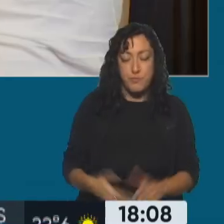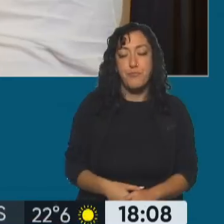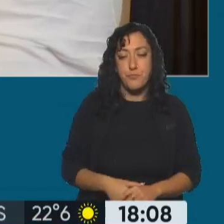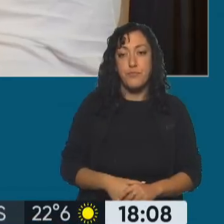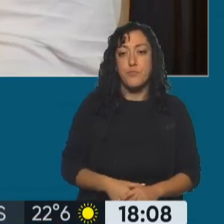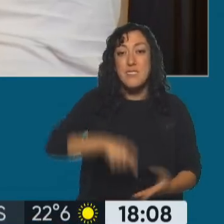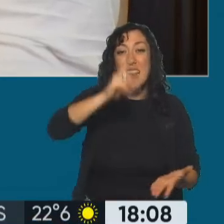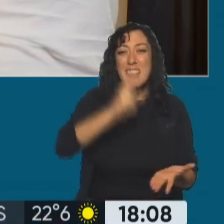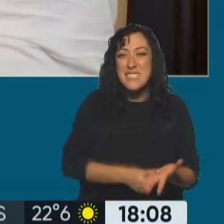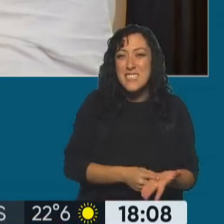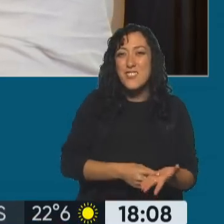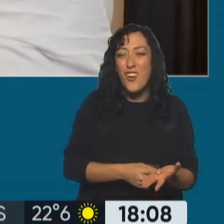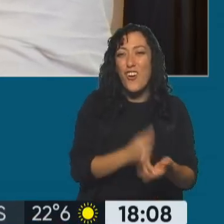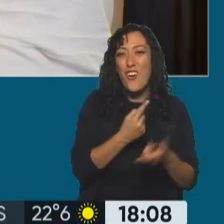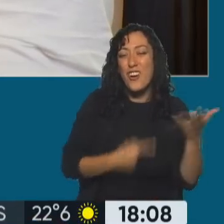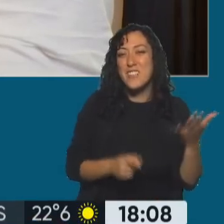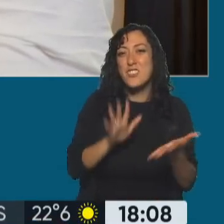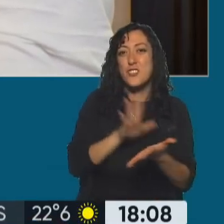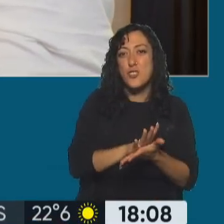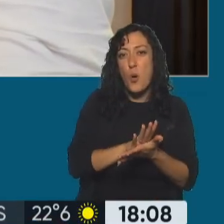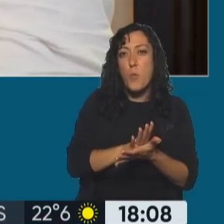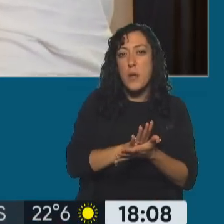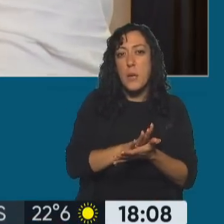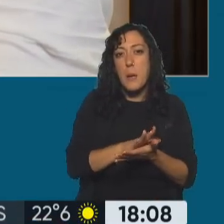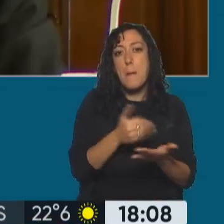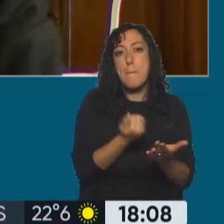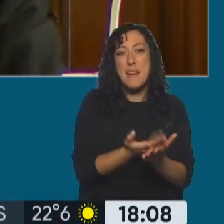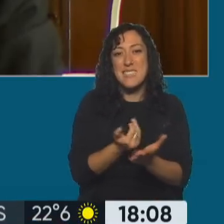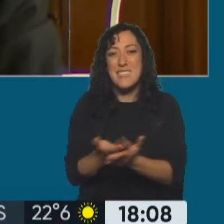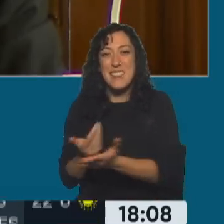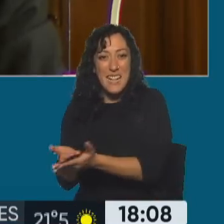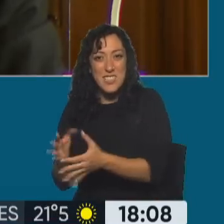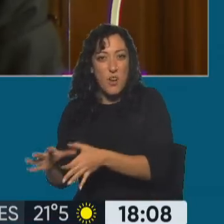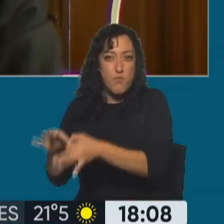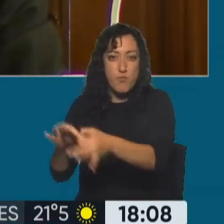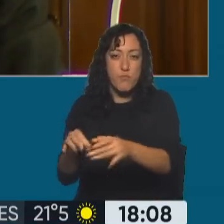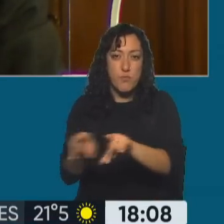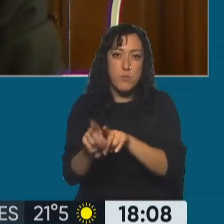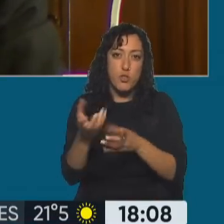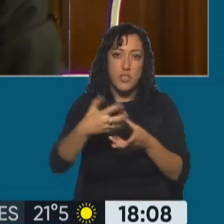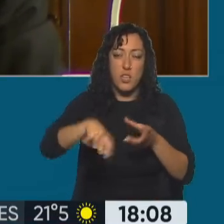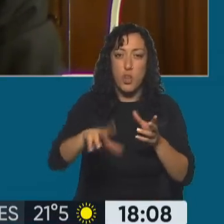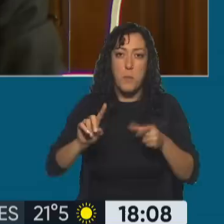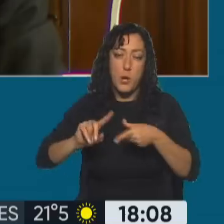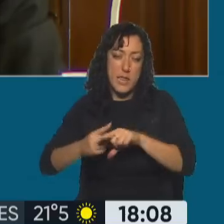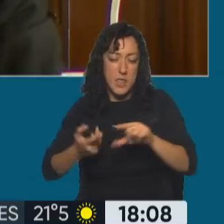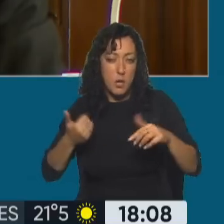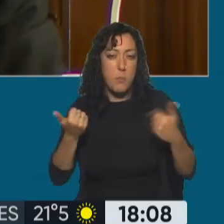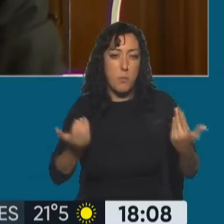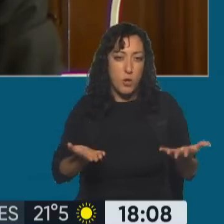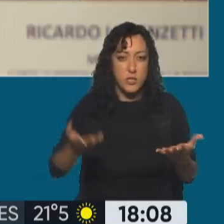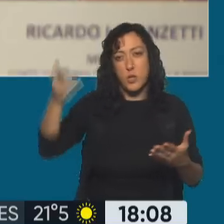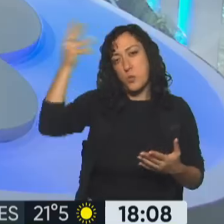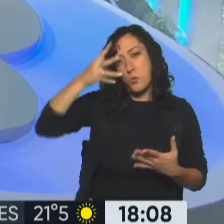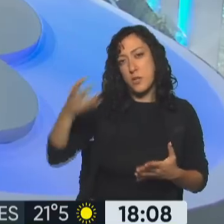fallos son siempre en consonancia con las presentaciones que hace un mismo sector de la política. Por eso ahí podemos unirlo con